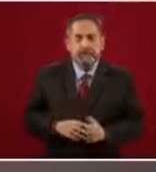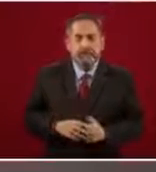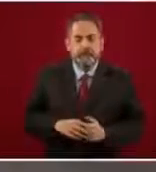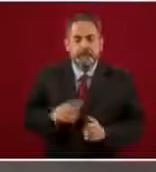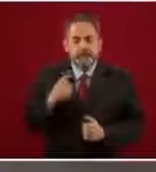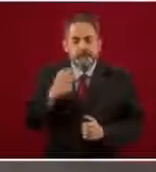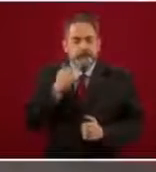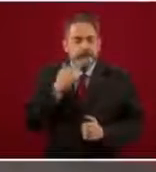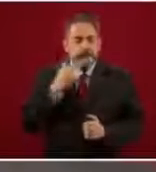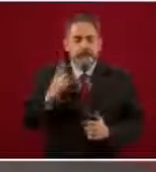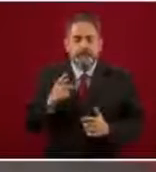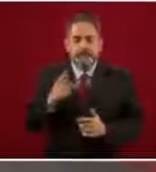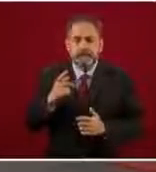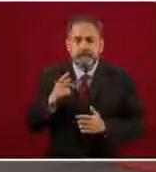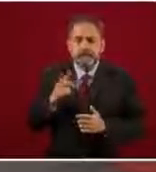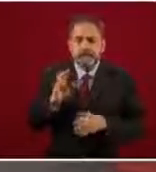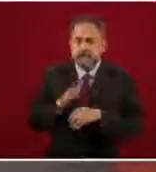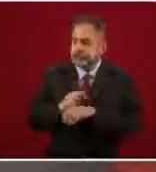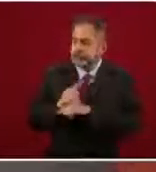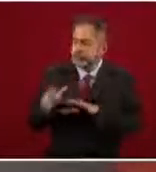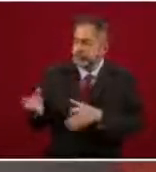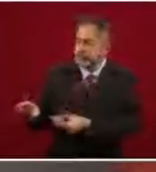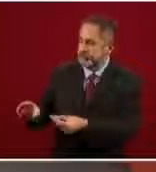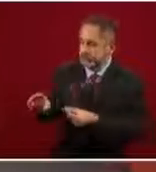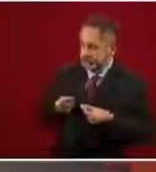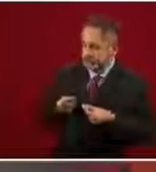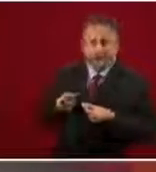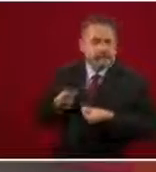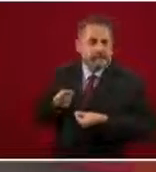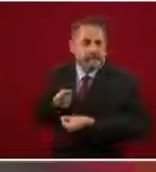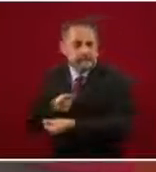pues, contar con información,